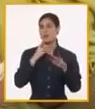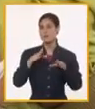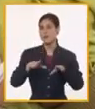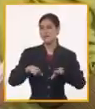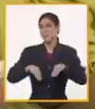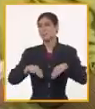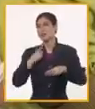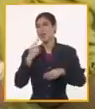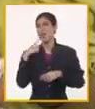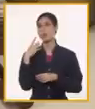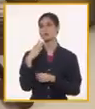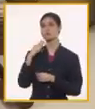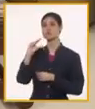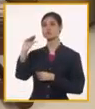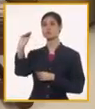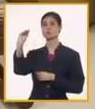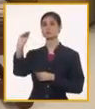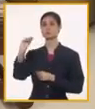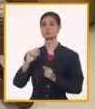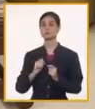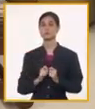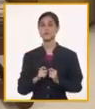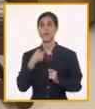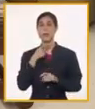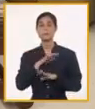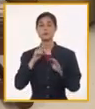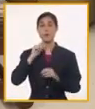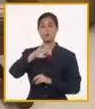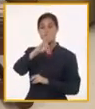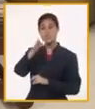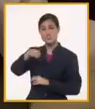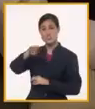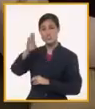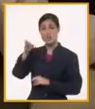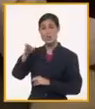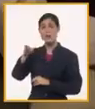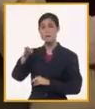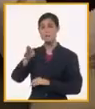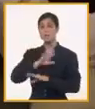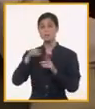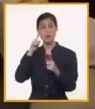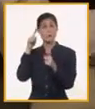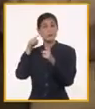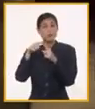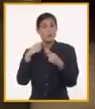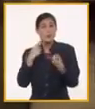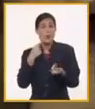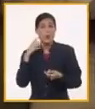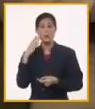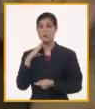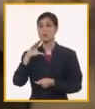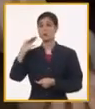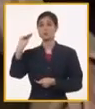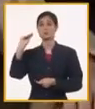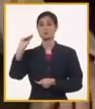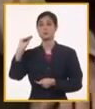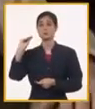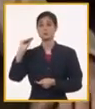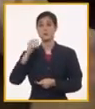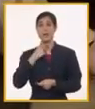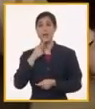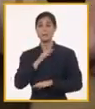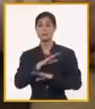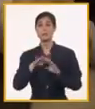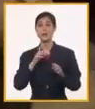directo a la decisión suya. Yo me fui para la sierra cuando pude. Mi decisión era ver a Santa Moncada.